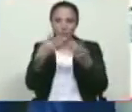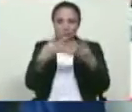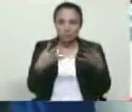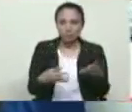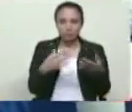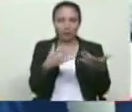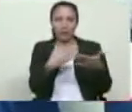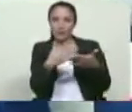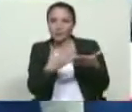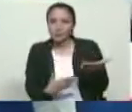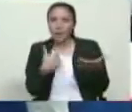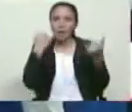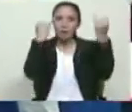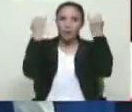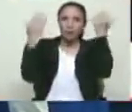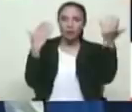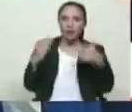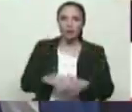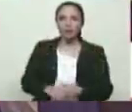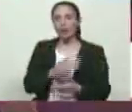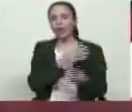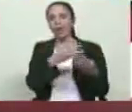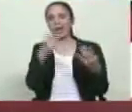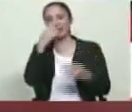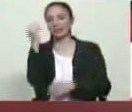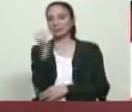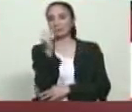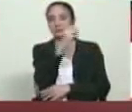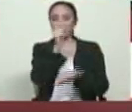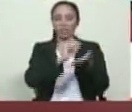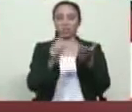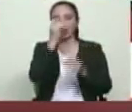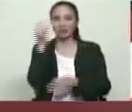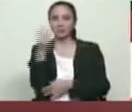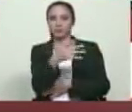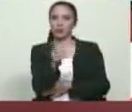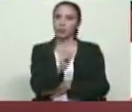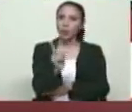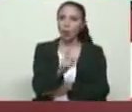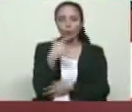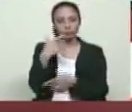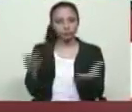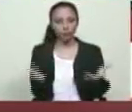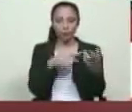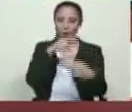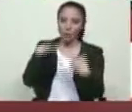pasión de la idea. La idea no es cuatro palabras escritas por escribirse, no. En revolución no.